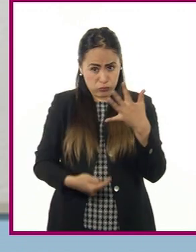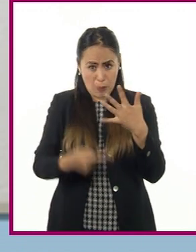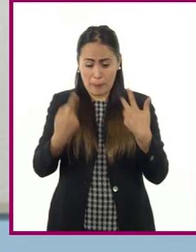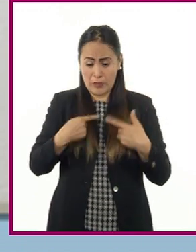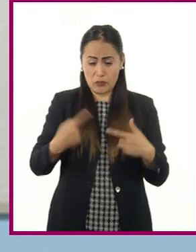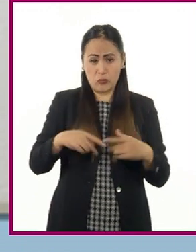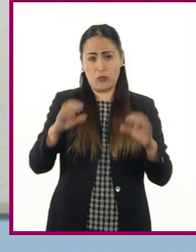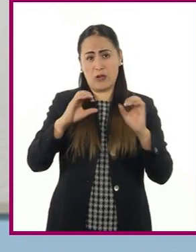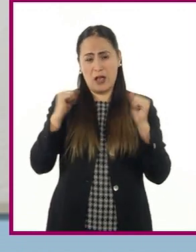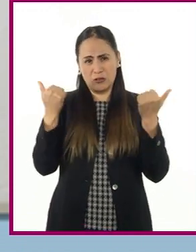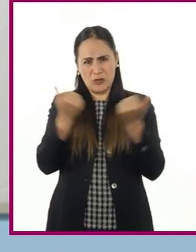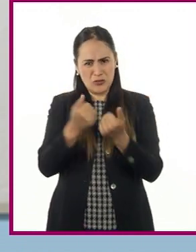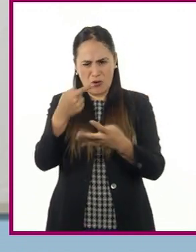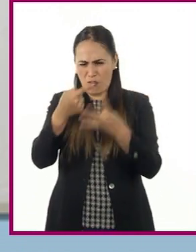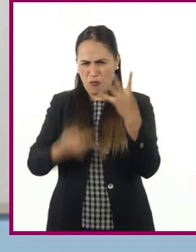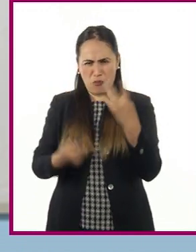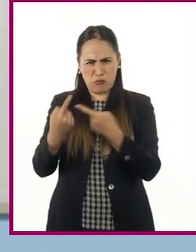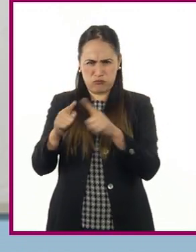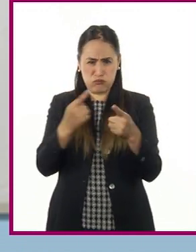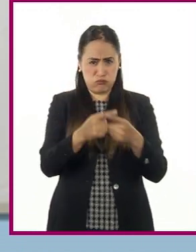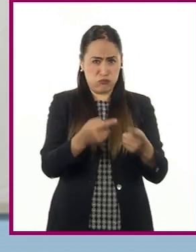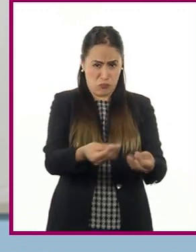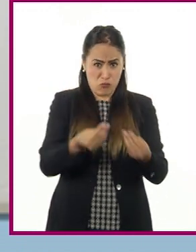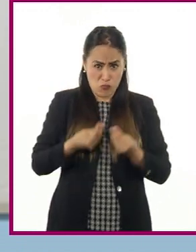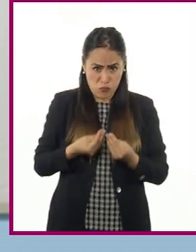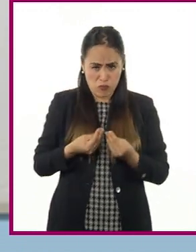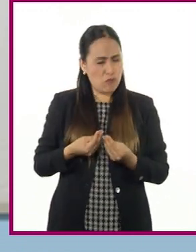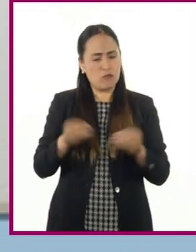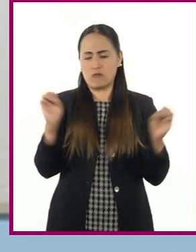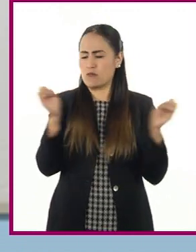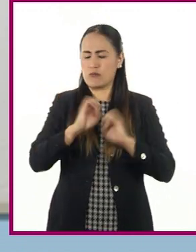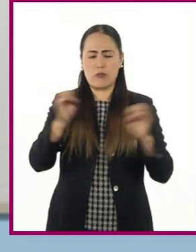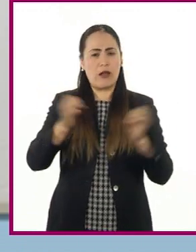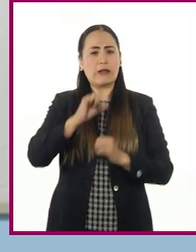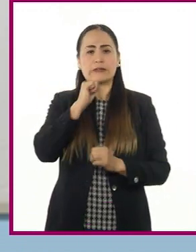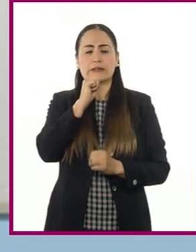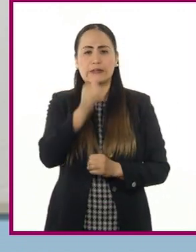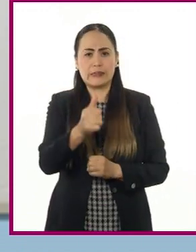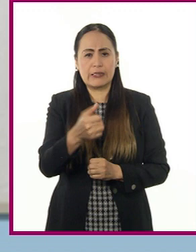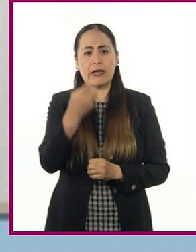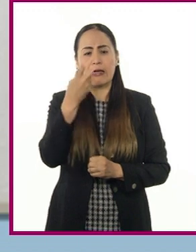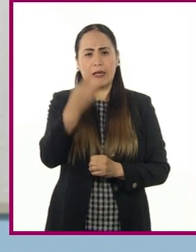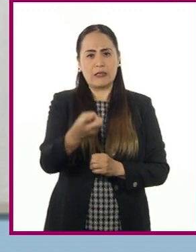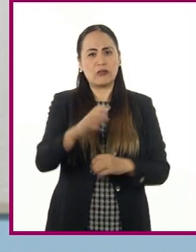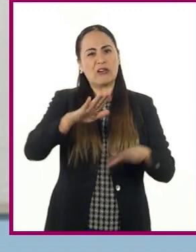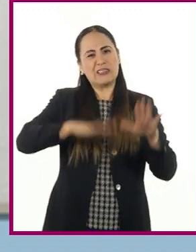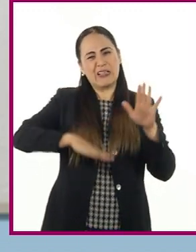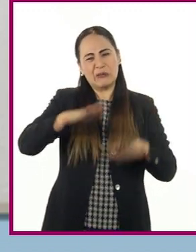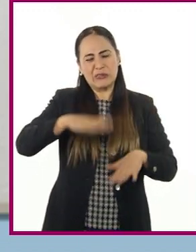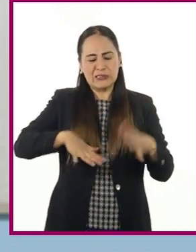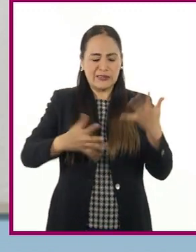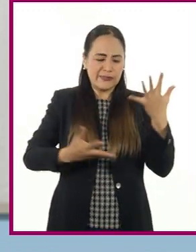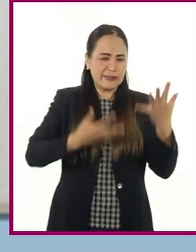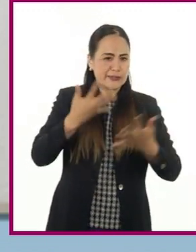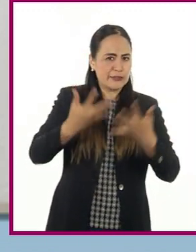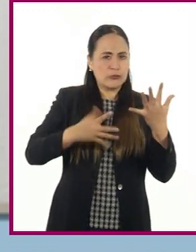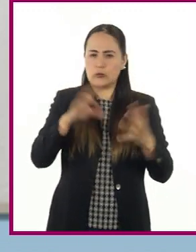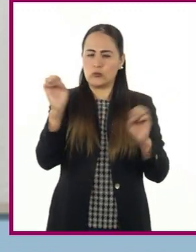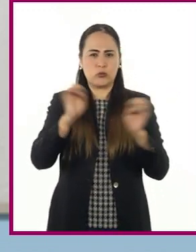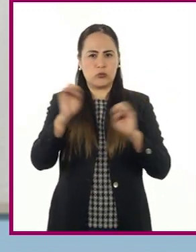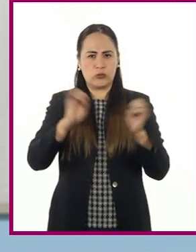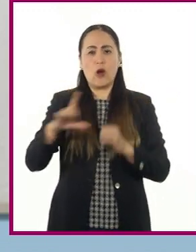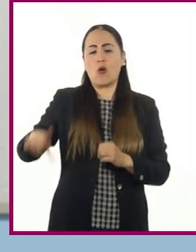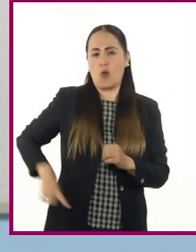persona u organización, debido a que están conscientes que ello compromete sus funciones y que el ejercicio de cualquier